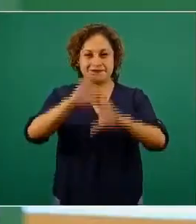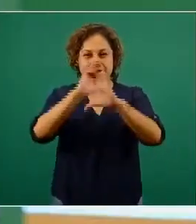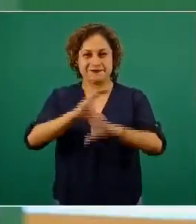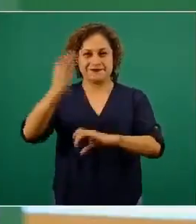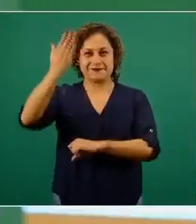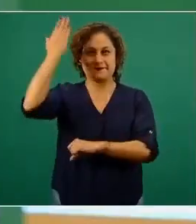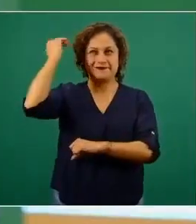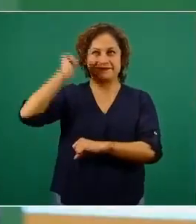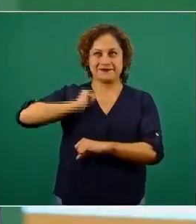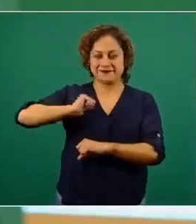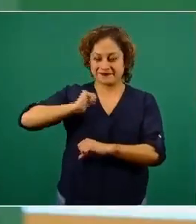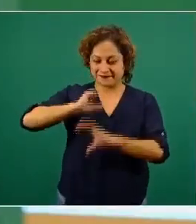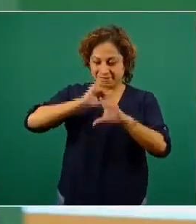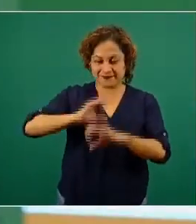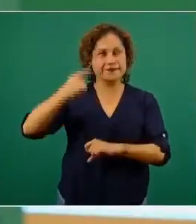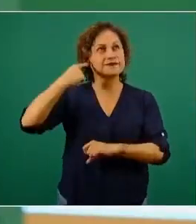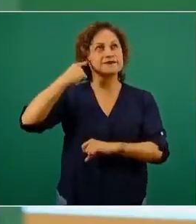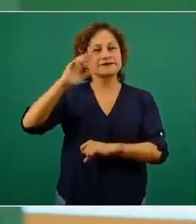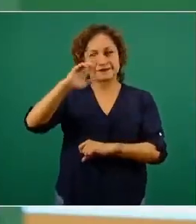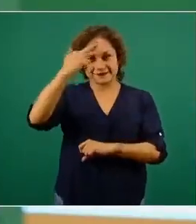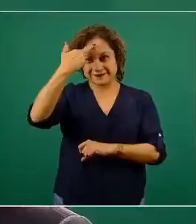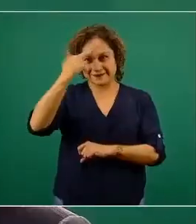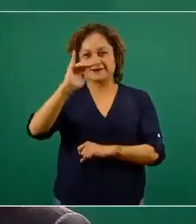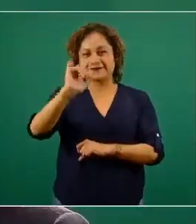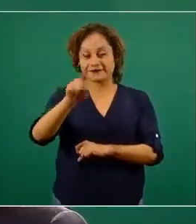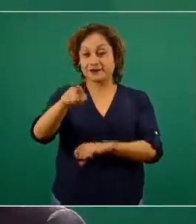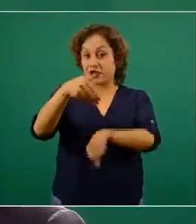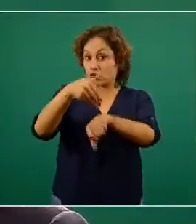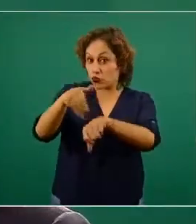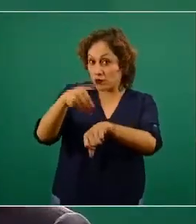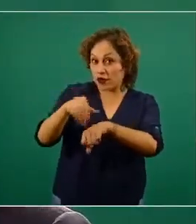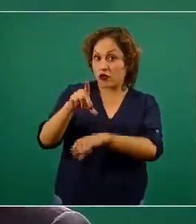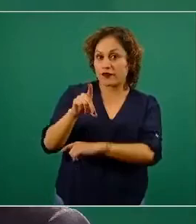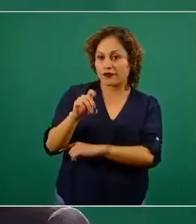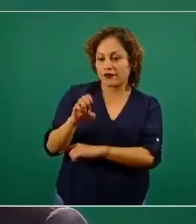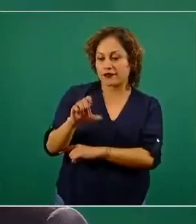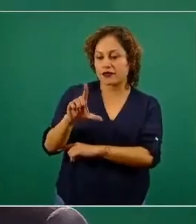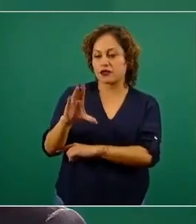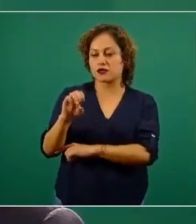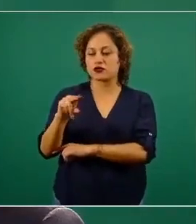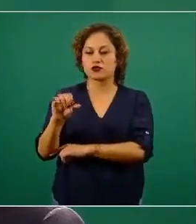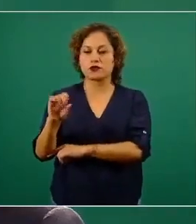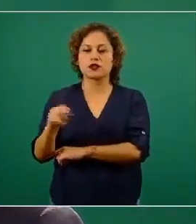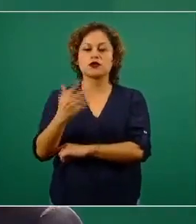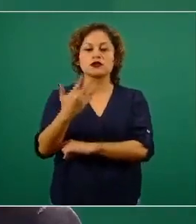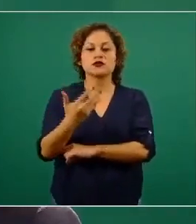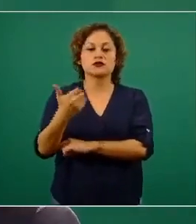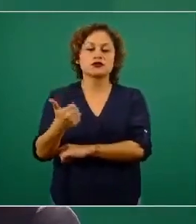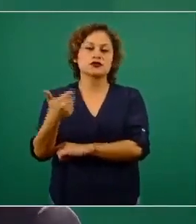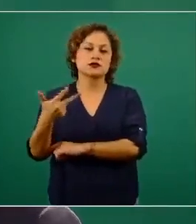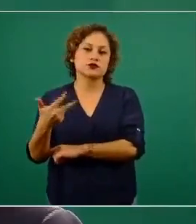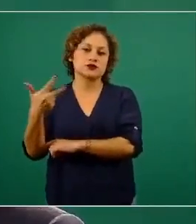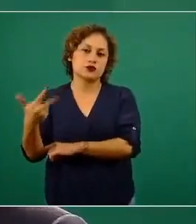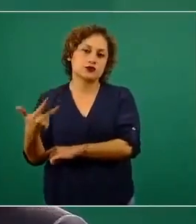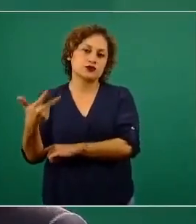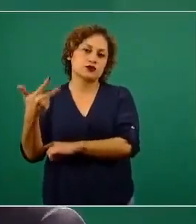para recordar. El número del consumidor es el mismo que desde esos tiempos, 56